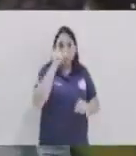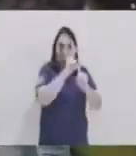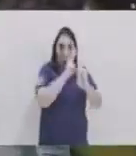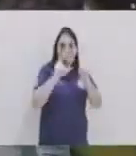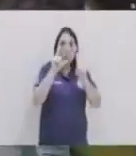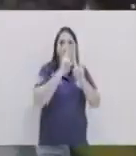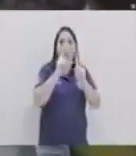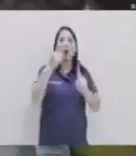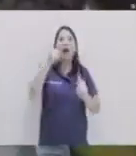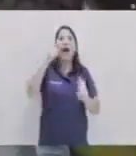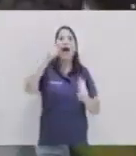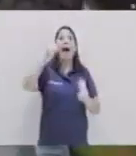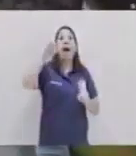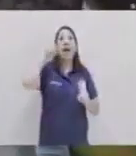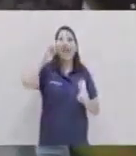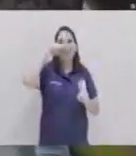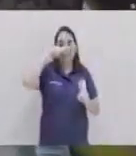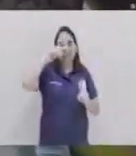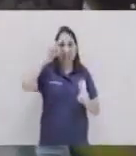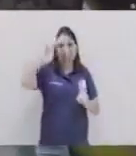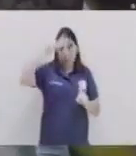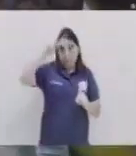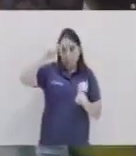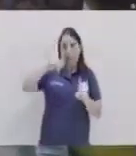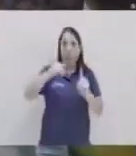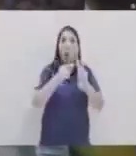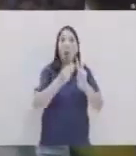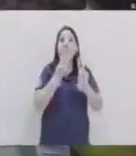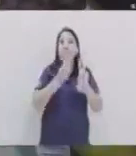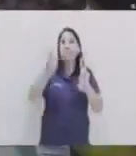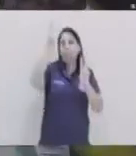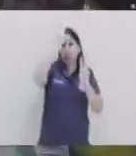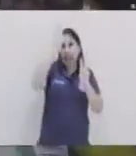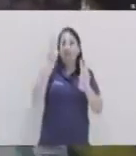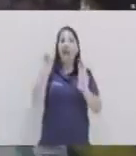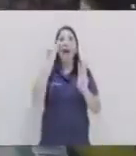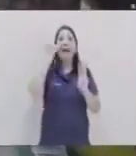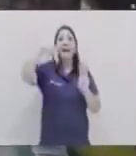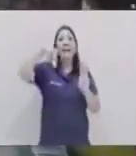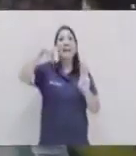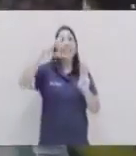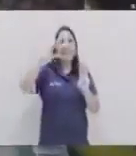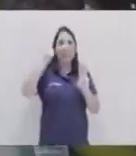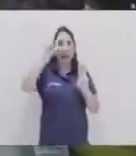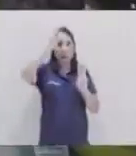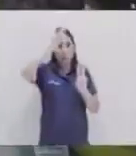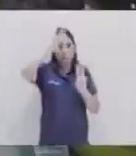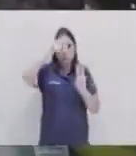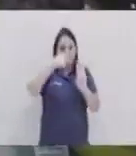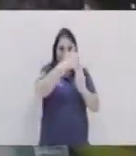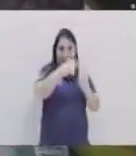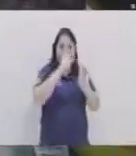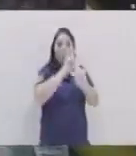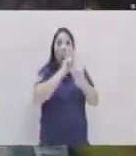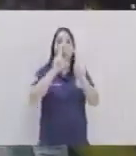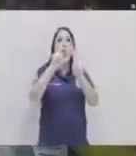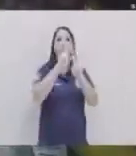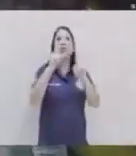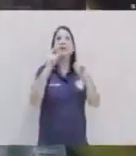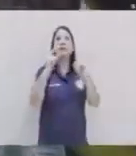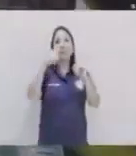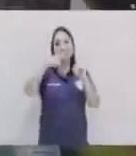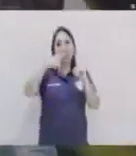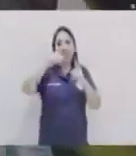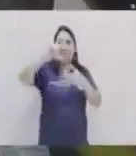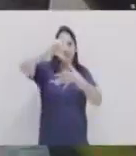cultura maya y la cultura inca. Ahora, para hacer un ejemplo y para que comprendamos un poquito más, si tú